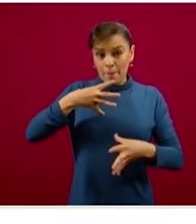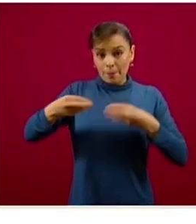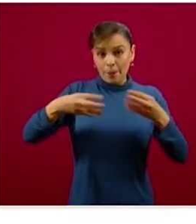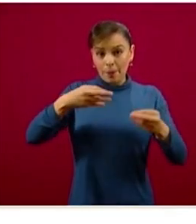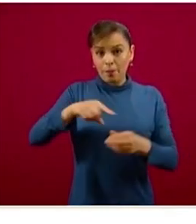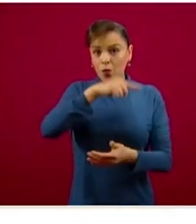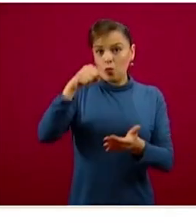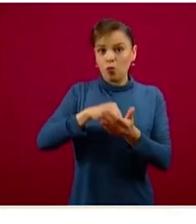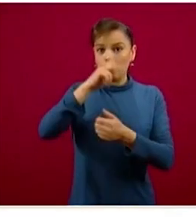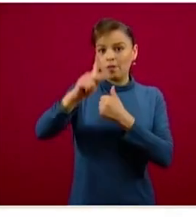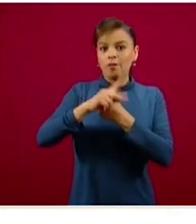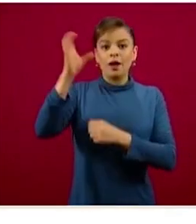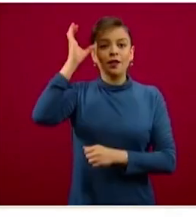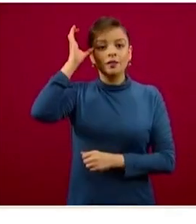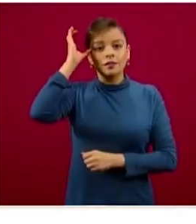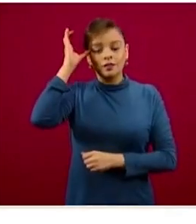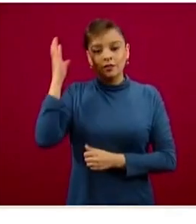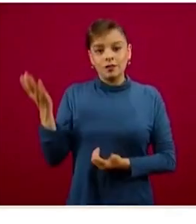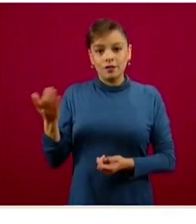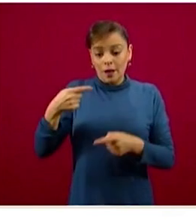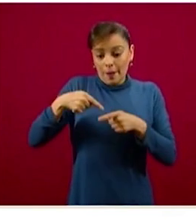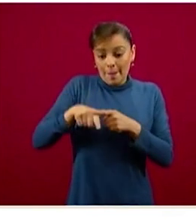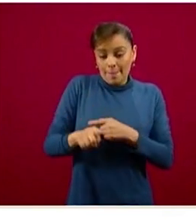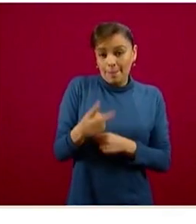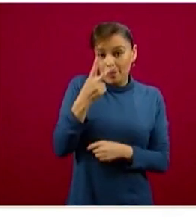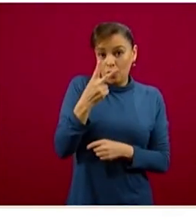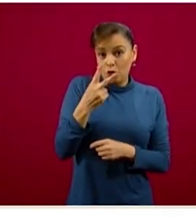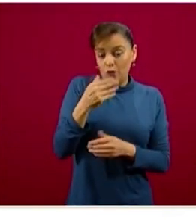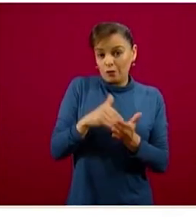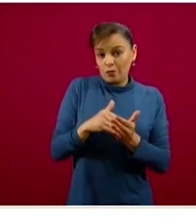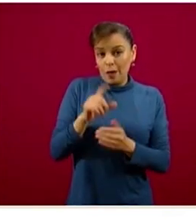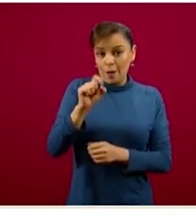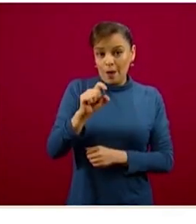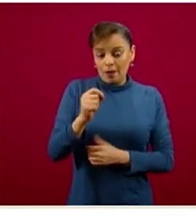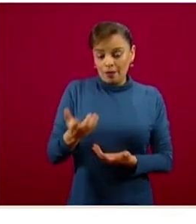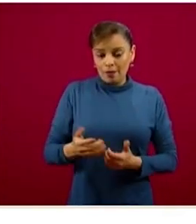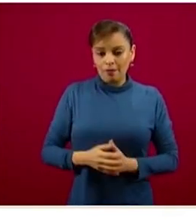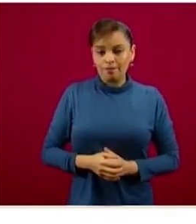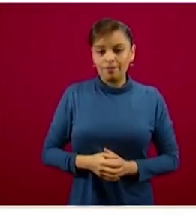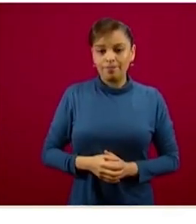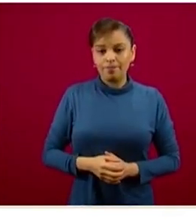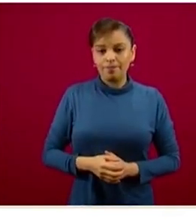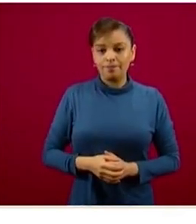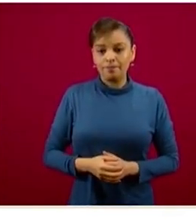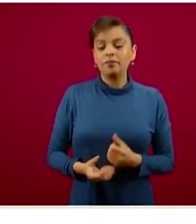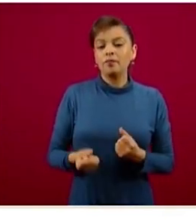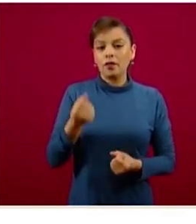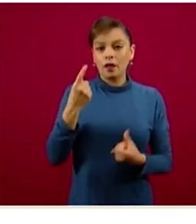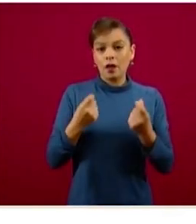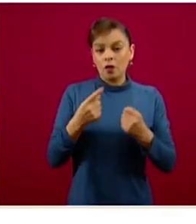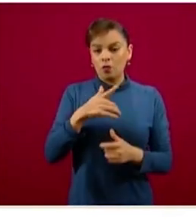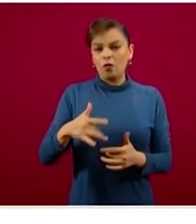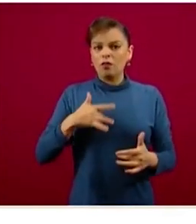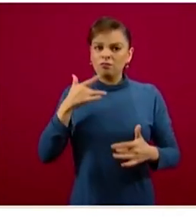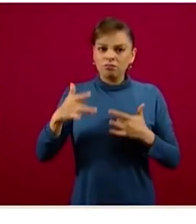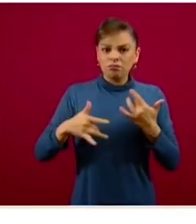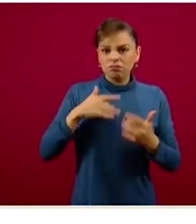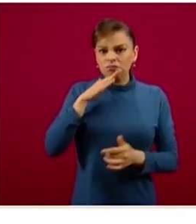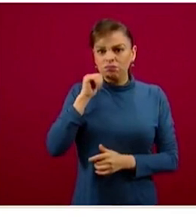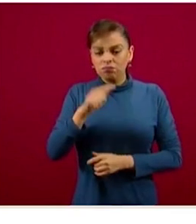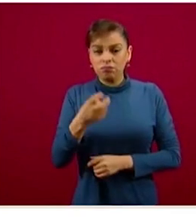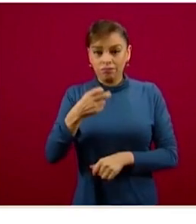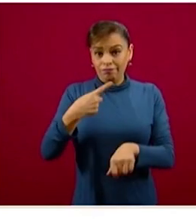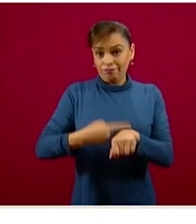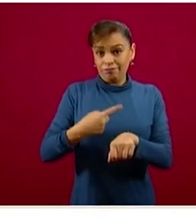2020 que han tenido en algún momento alguna de las formas o de alguna de las manifestaciones de kobe esta enfermedad nueva